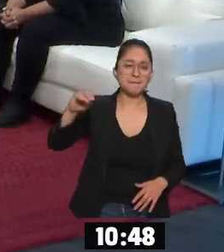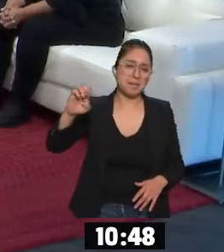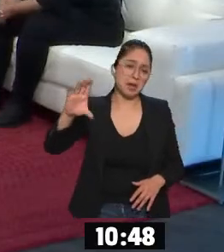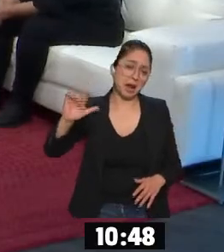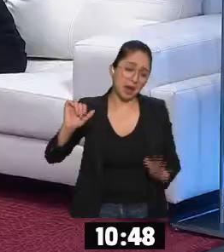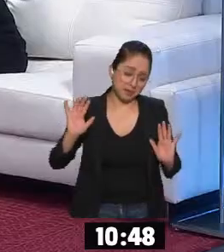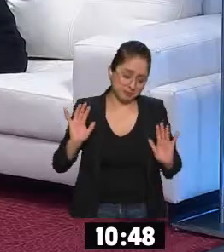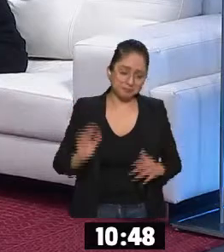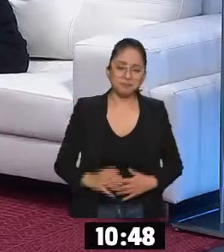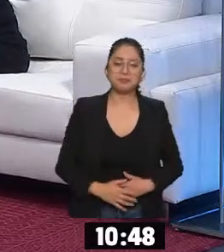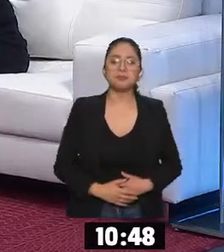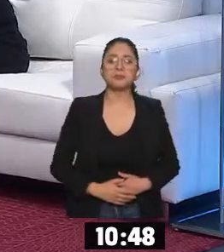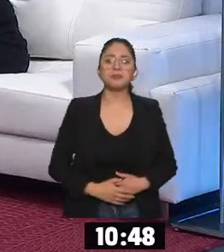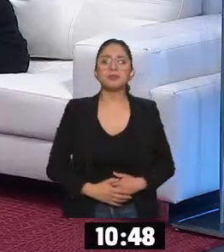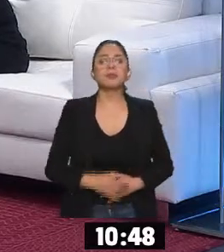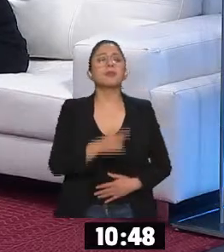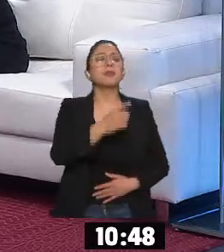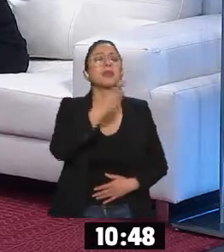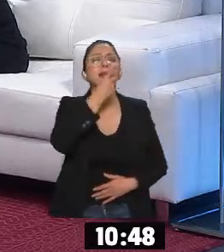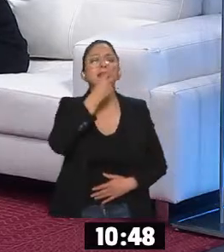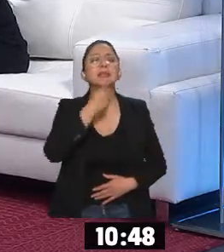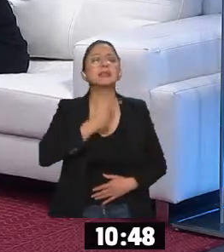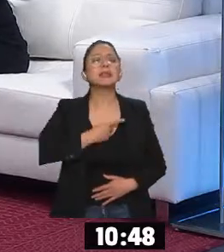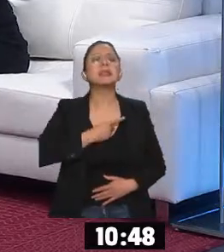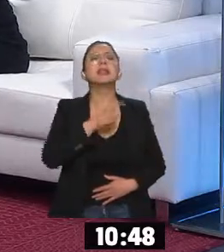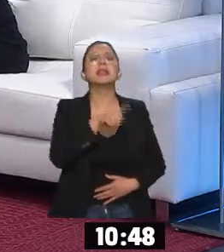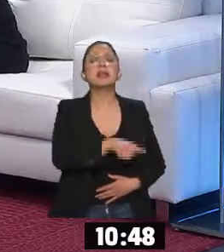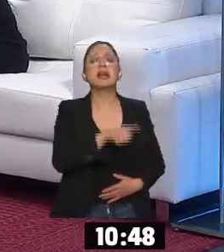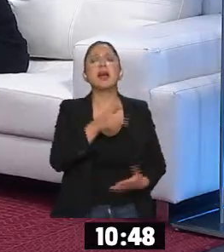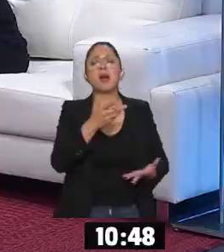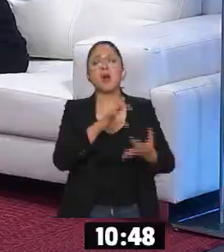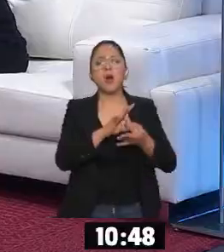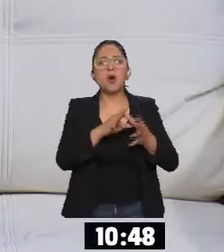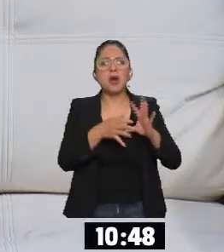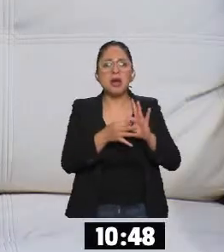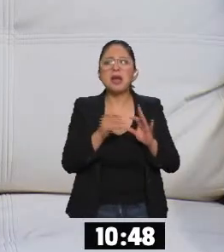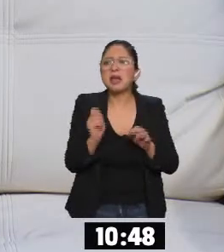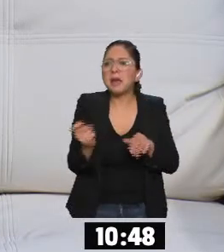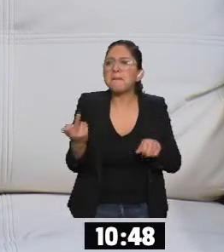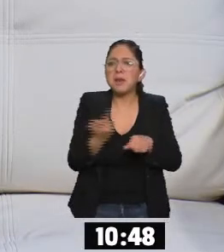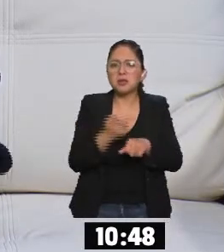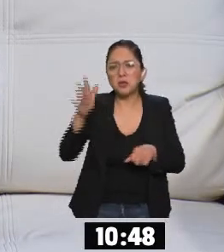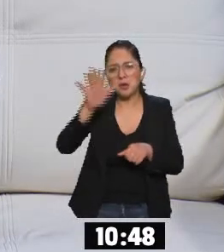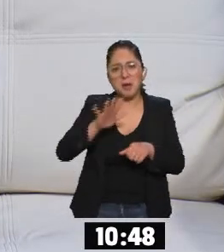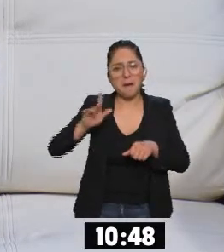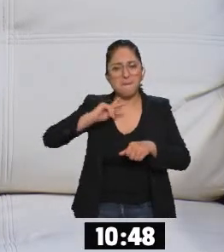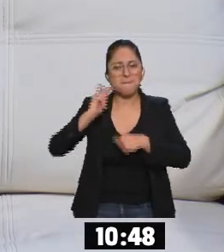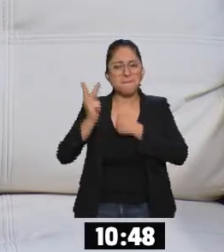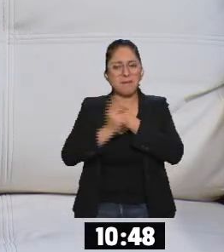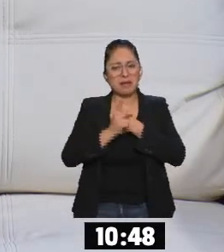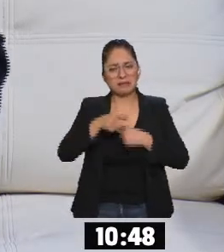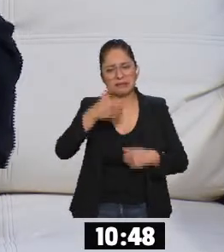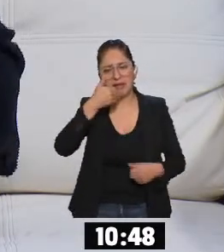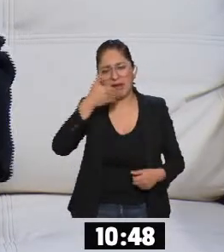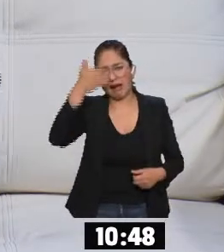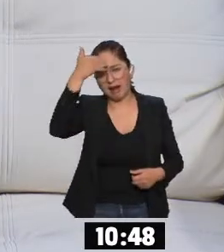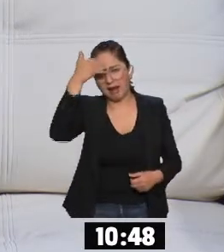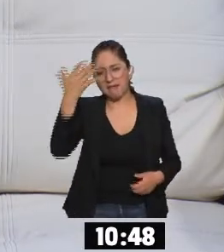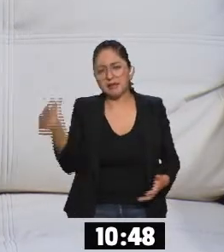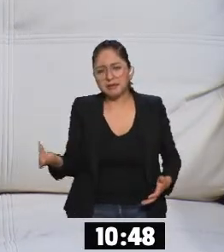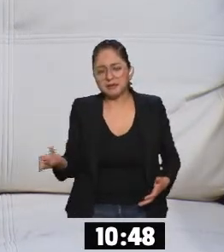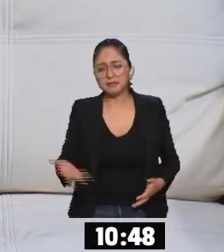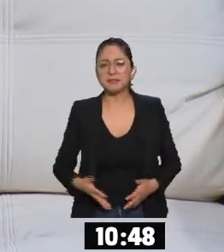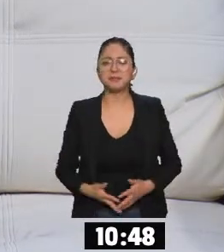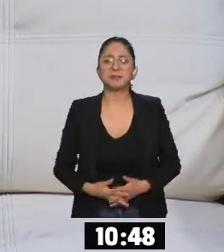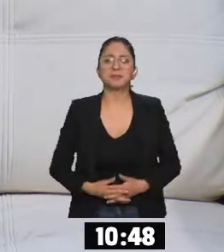y cuéntenos de las Olimpiadas, ¿cómo les fue a los países árabes? Yo creo que ha sido, desde mi punto de vista, de las mejores